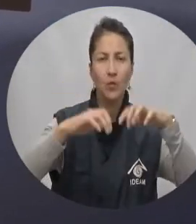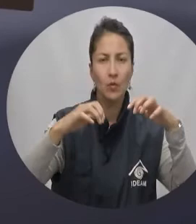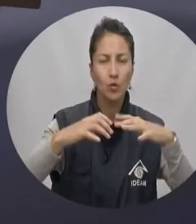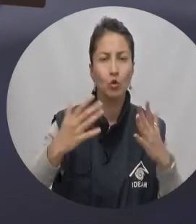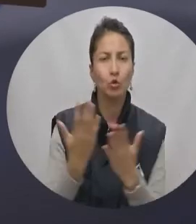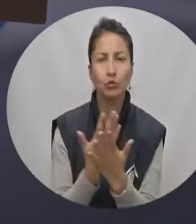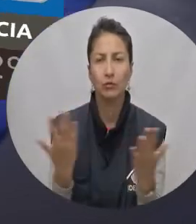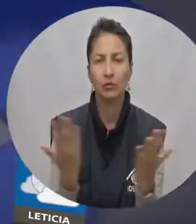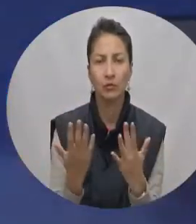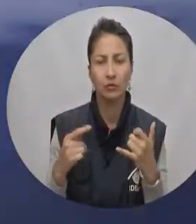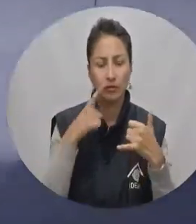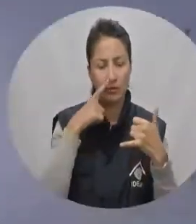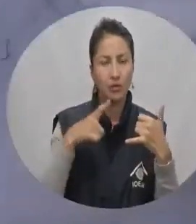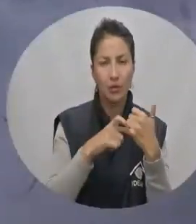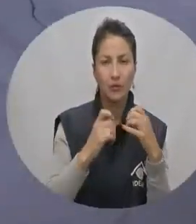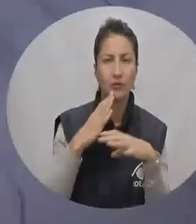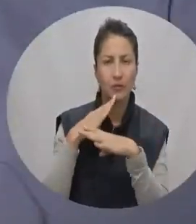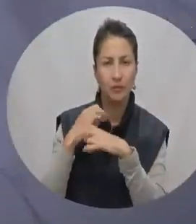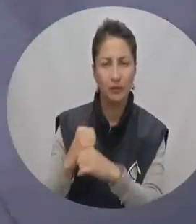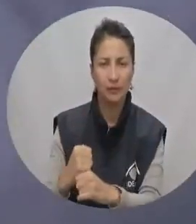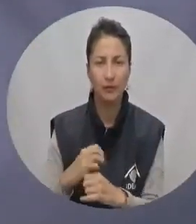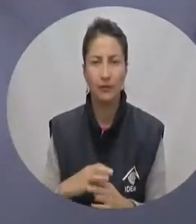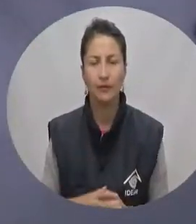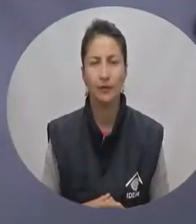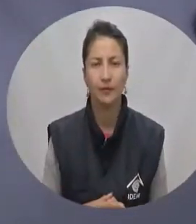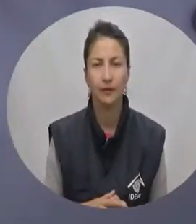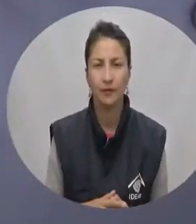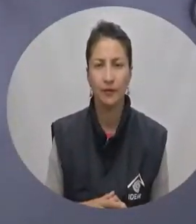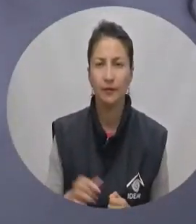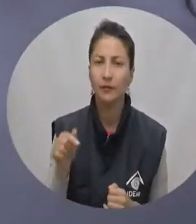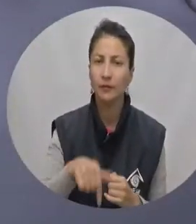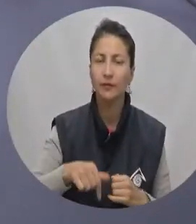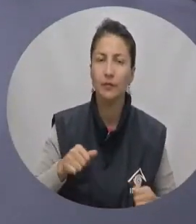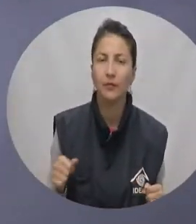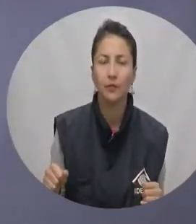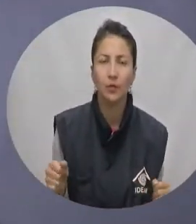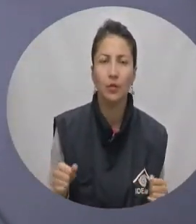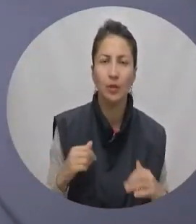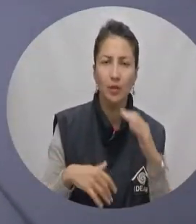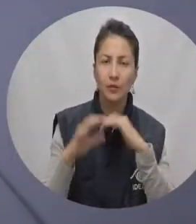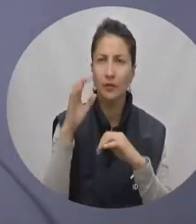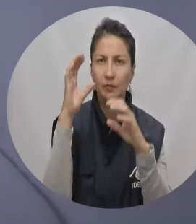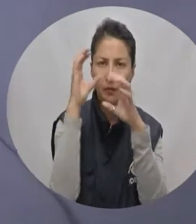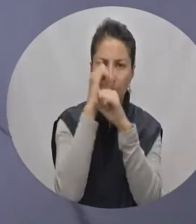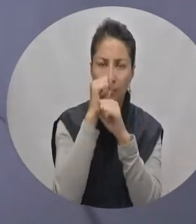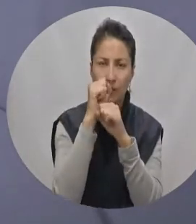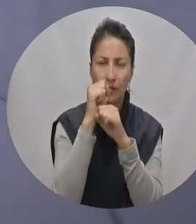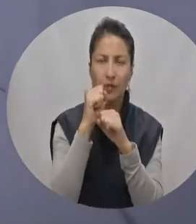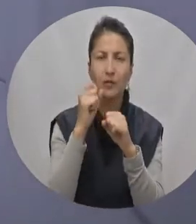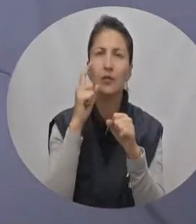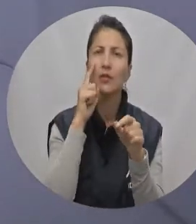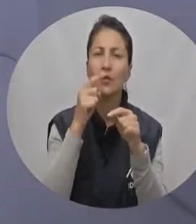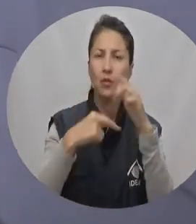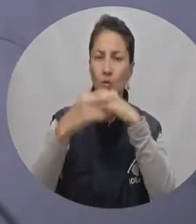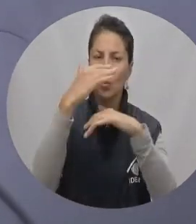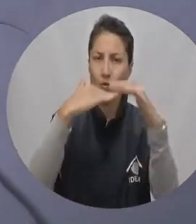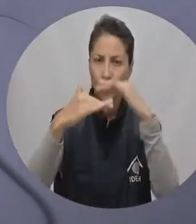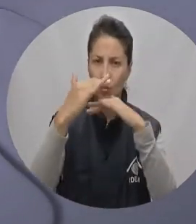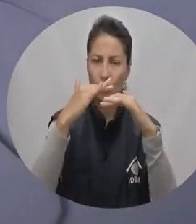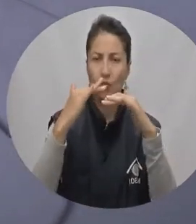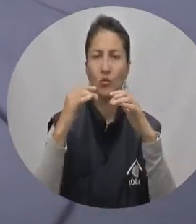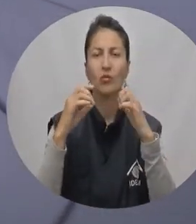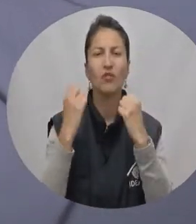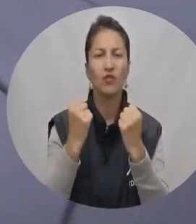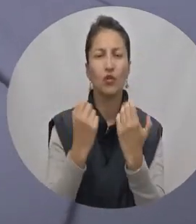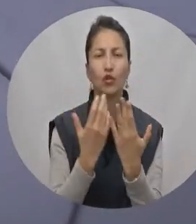Amazonas y Vaupés. Para Bogotá se espera una noche y madrugada cubiertas de nubes, más densas en el noroccidente de la